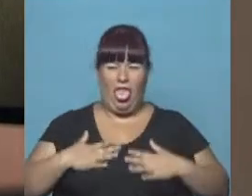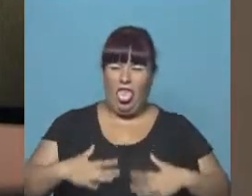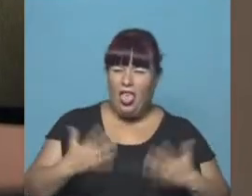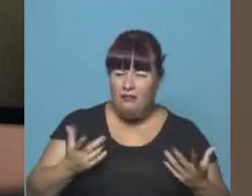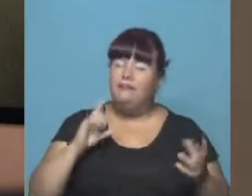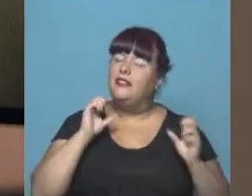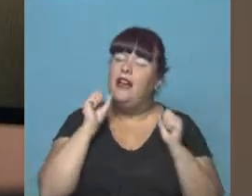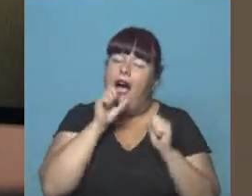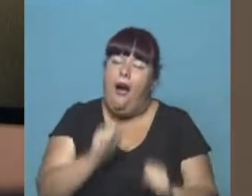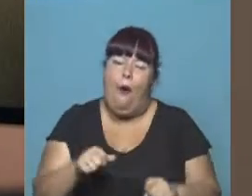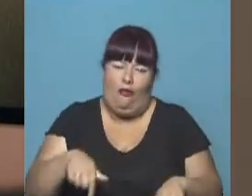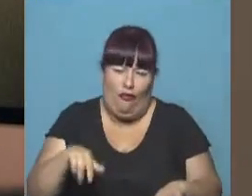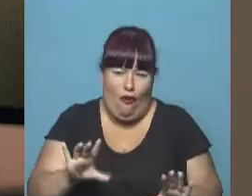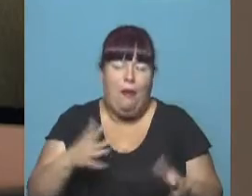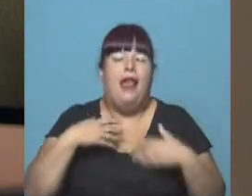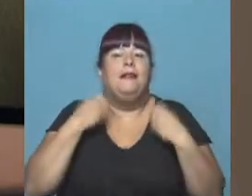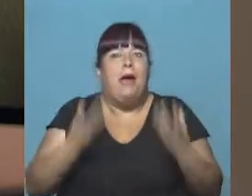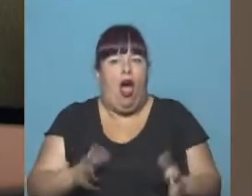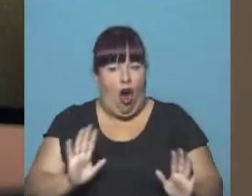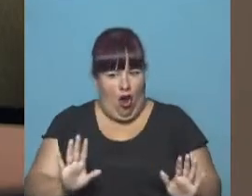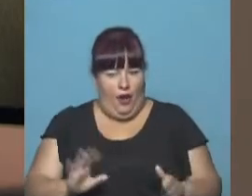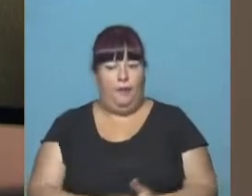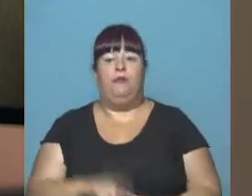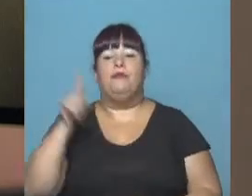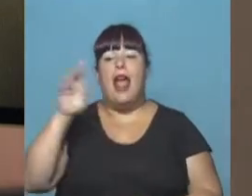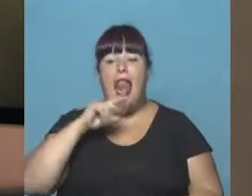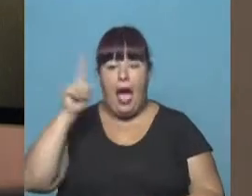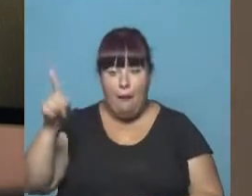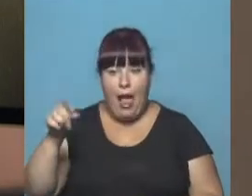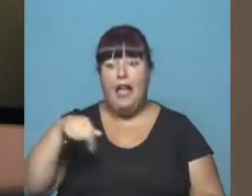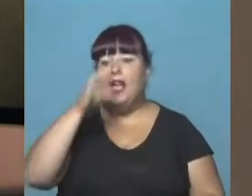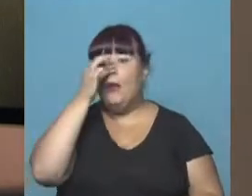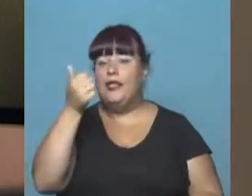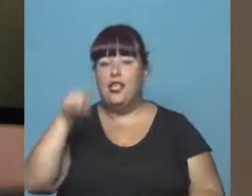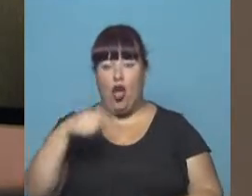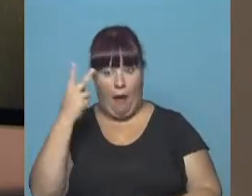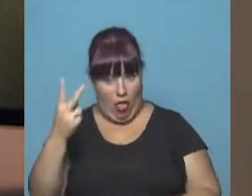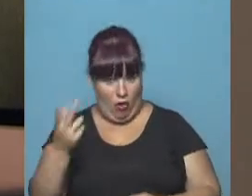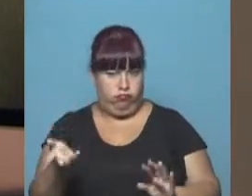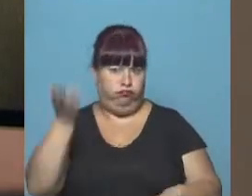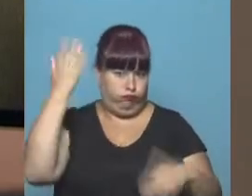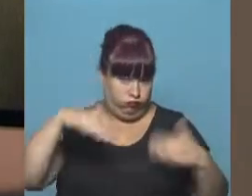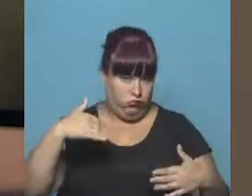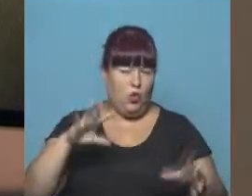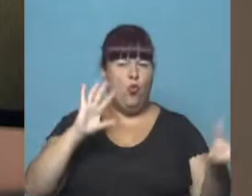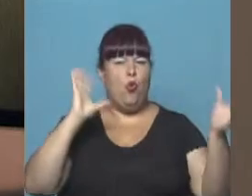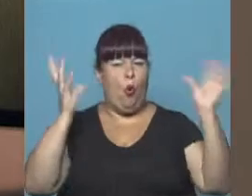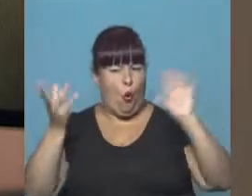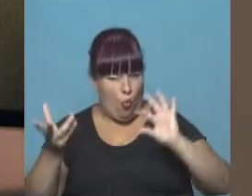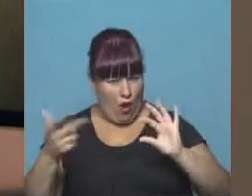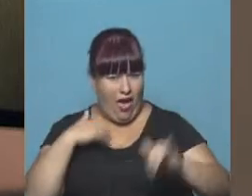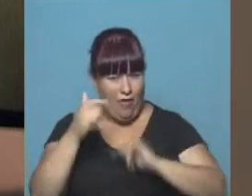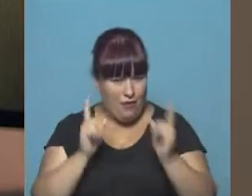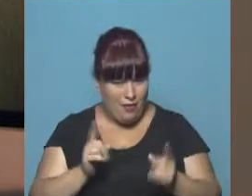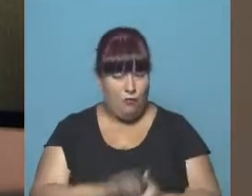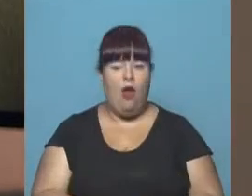un esfuercito hoy para sentirnos mejor. La ciudad de La Plata, 26.2, es alta, ¿eh? Hay mucha nubosidad, les